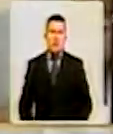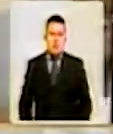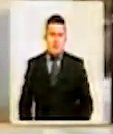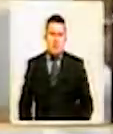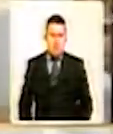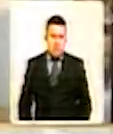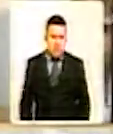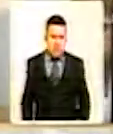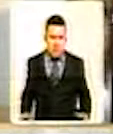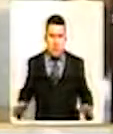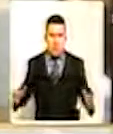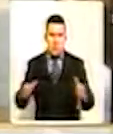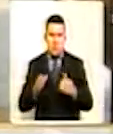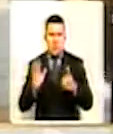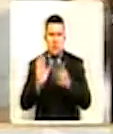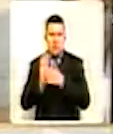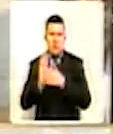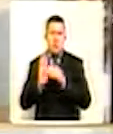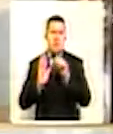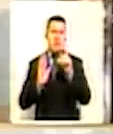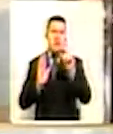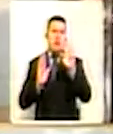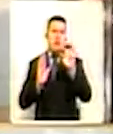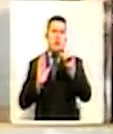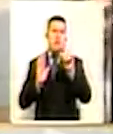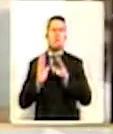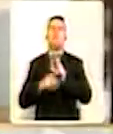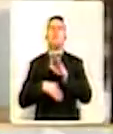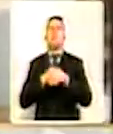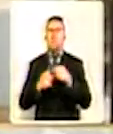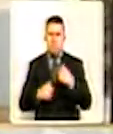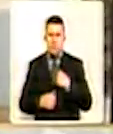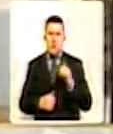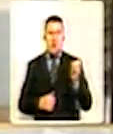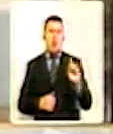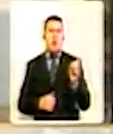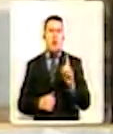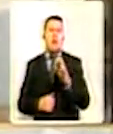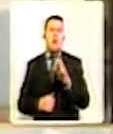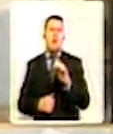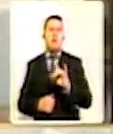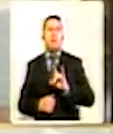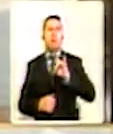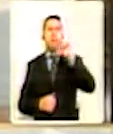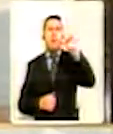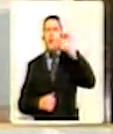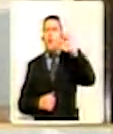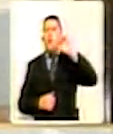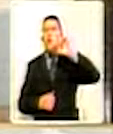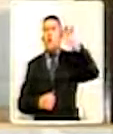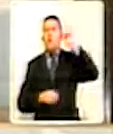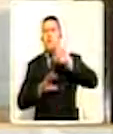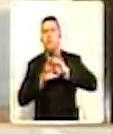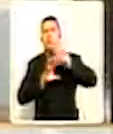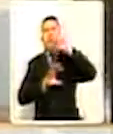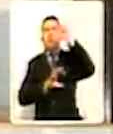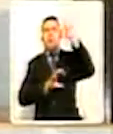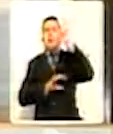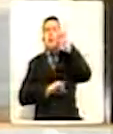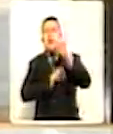justicia creadas en la Carta del 91. Después estuve una década y media en el exterior, en los